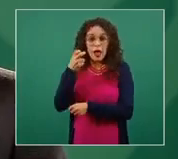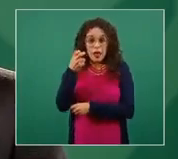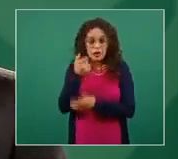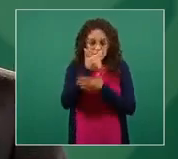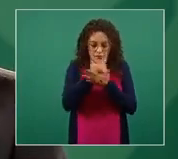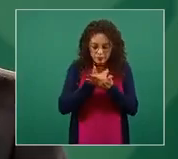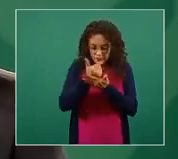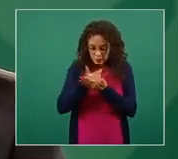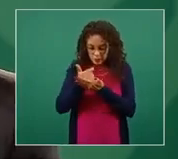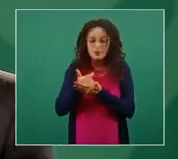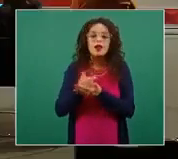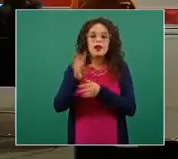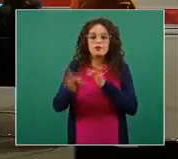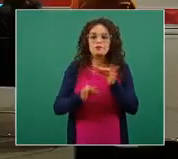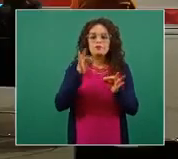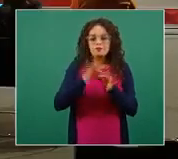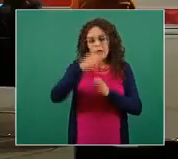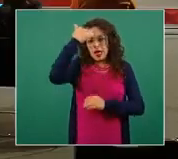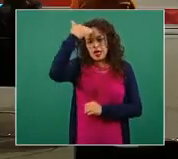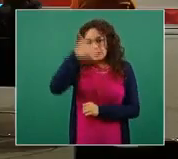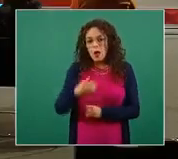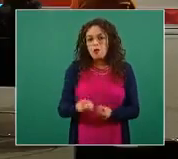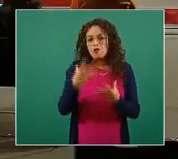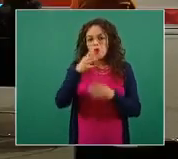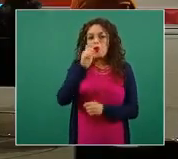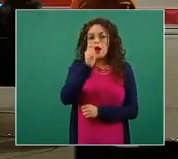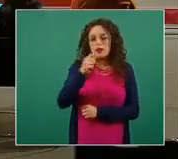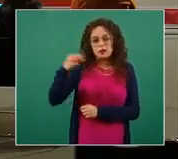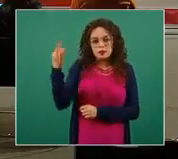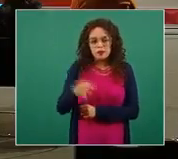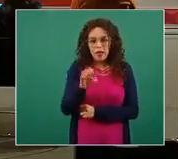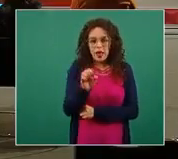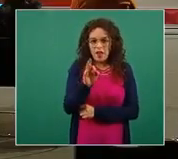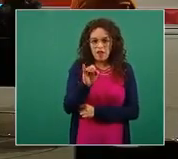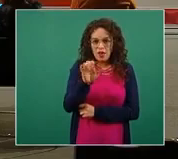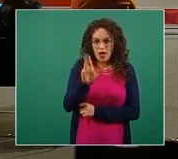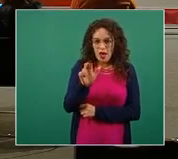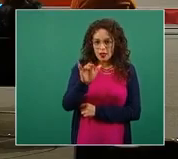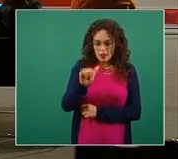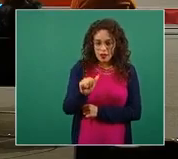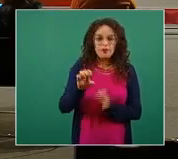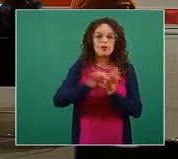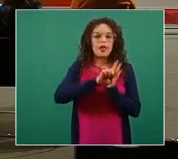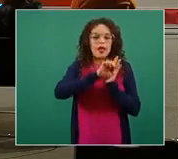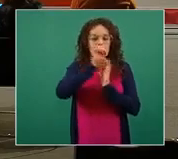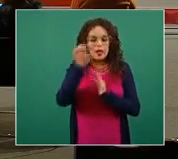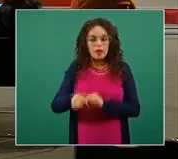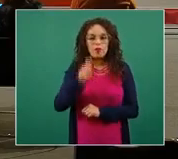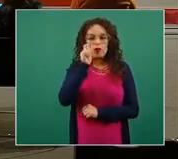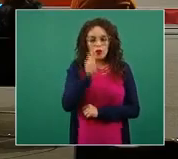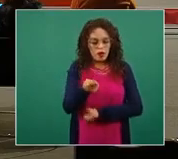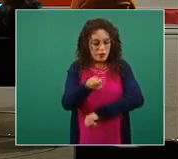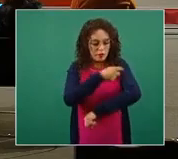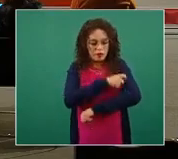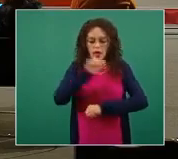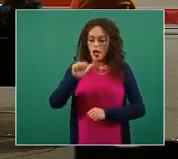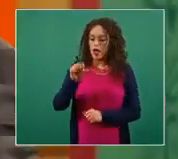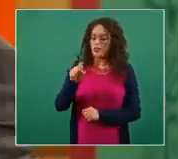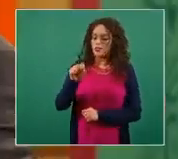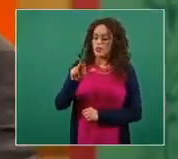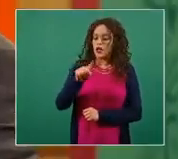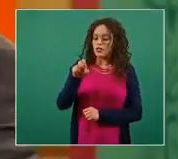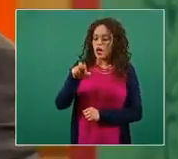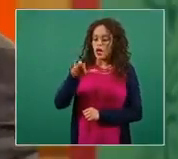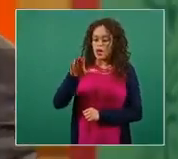de eficacia. Les pongo el caso de la vacuna AstraZeneca. Hace unos 10 días